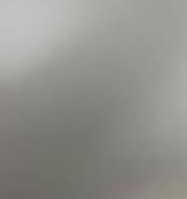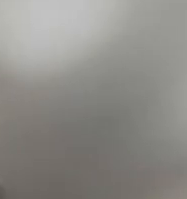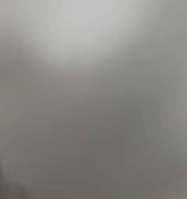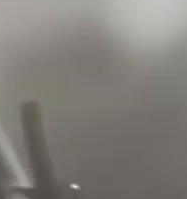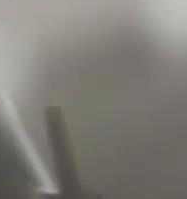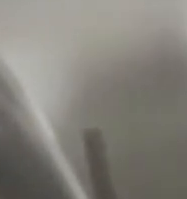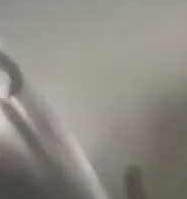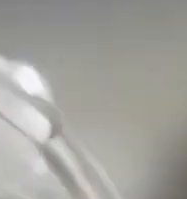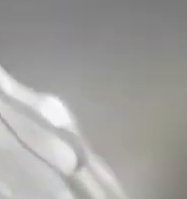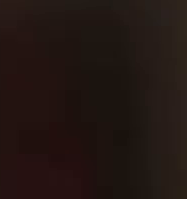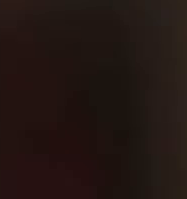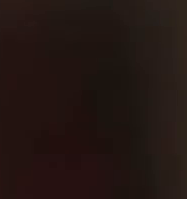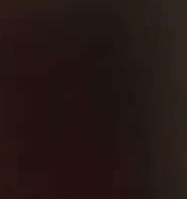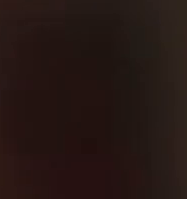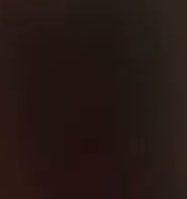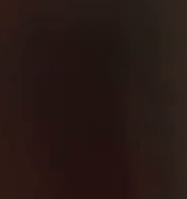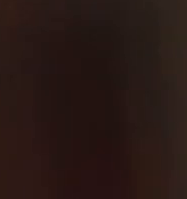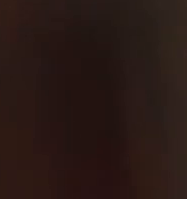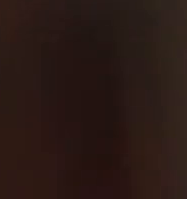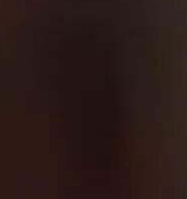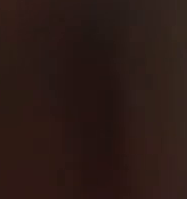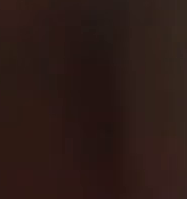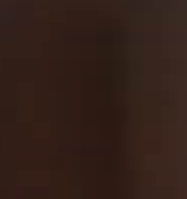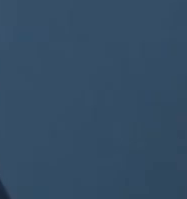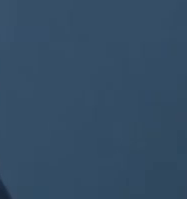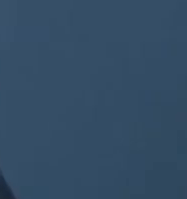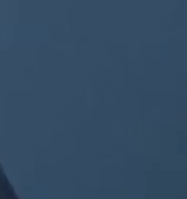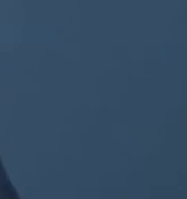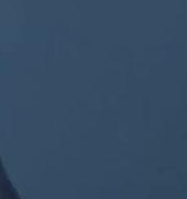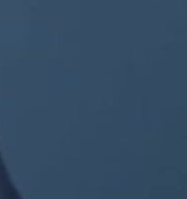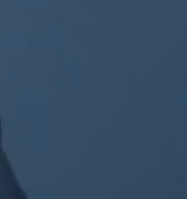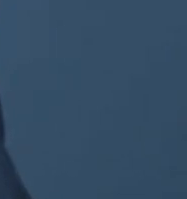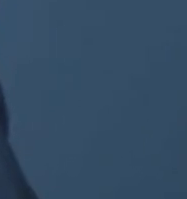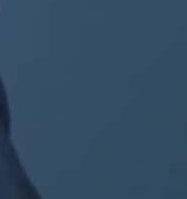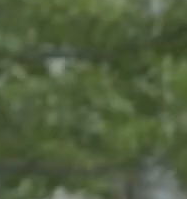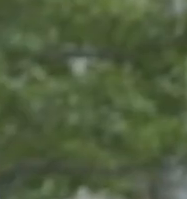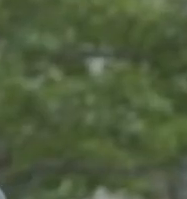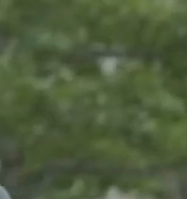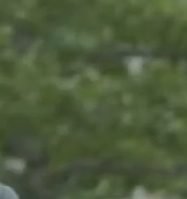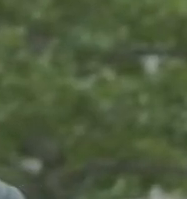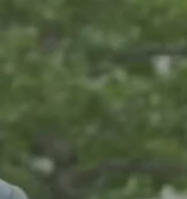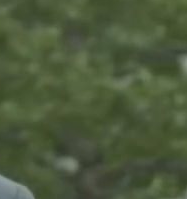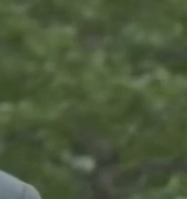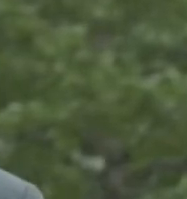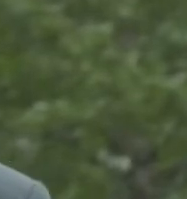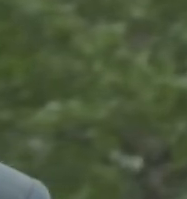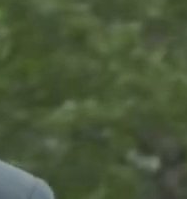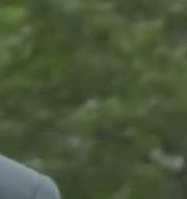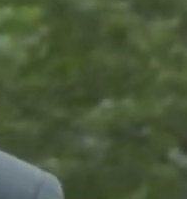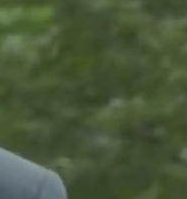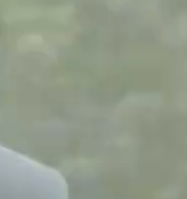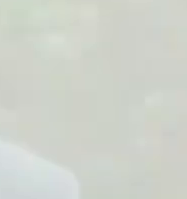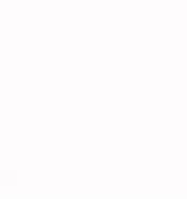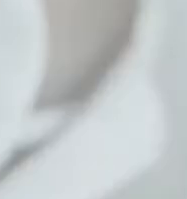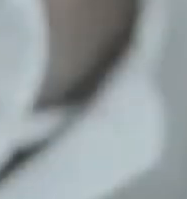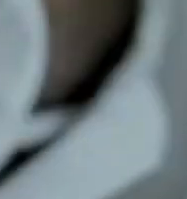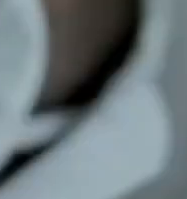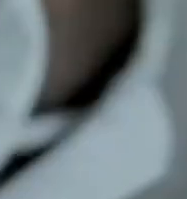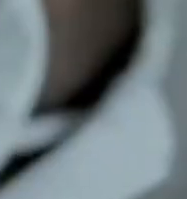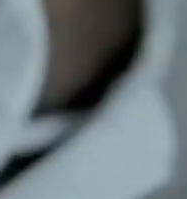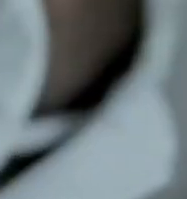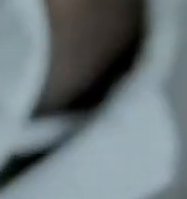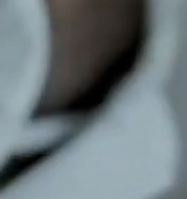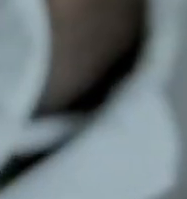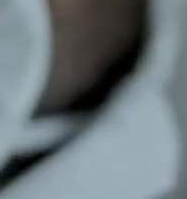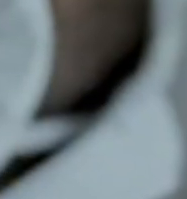una preocupante saturación. Nuestro personal de salud se encuentra cansado. Hoy es momento de ser solidarios.